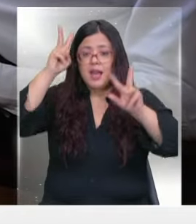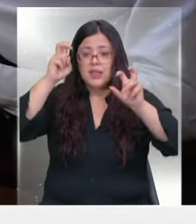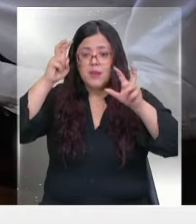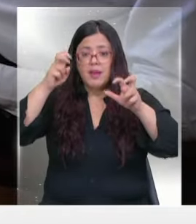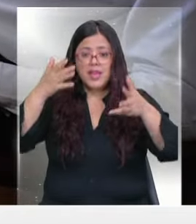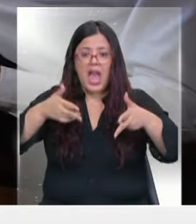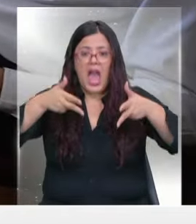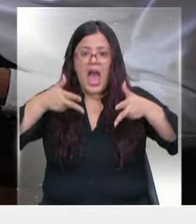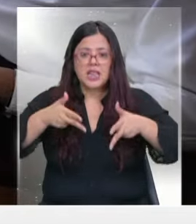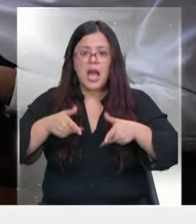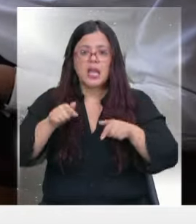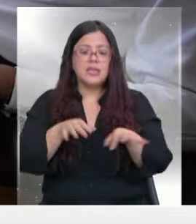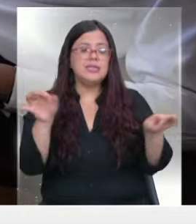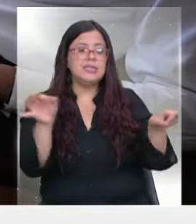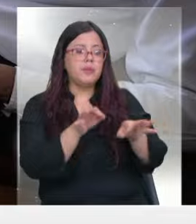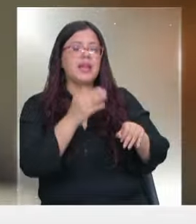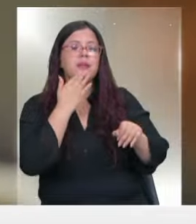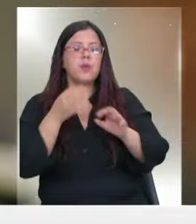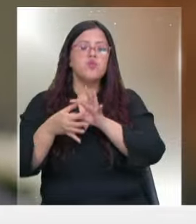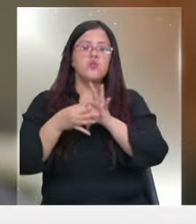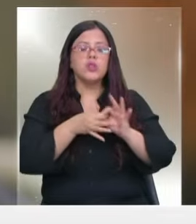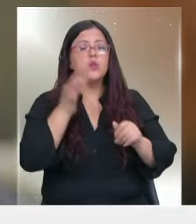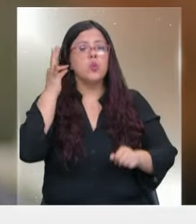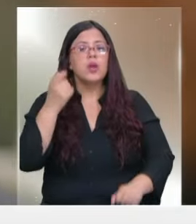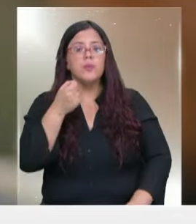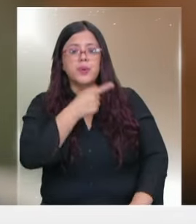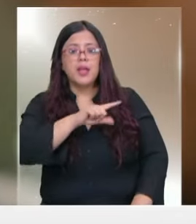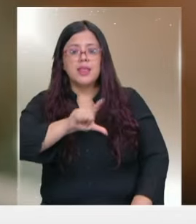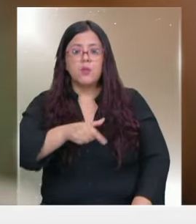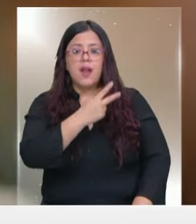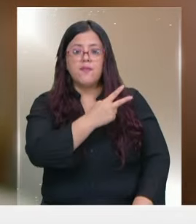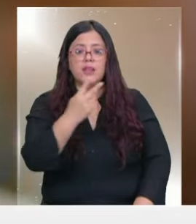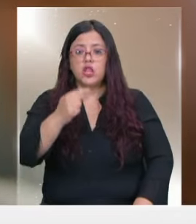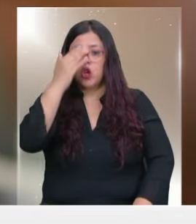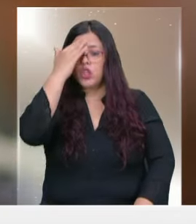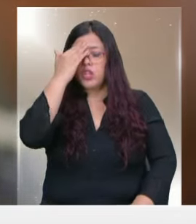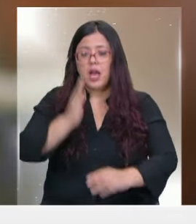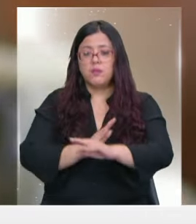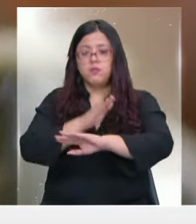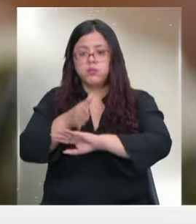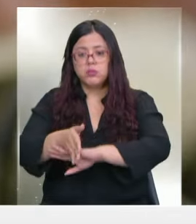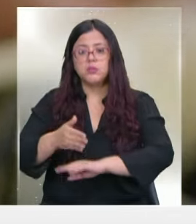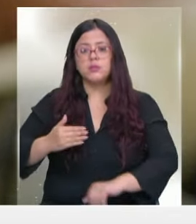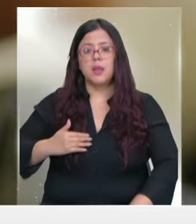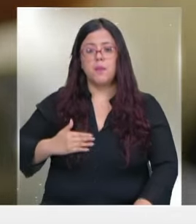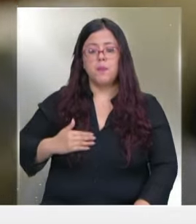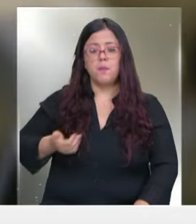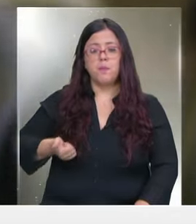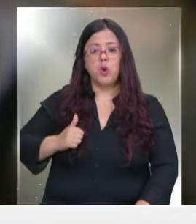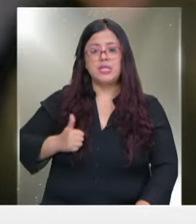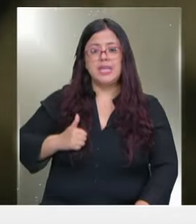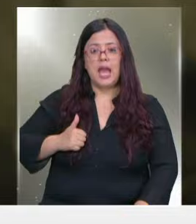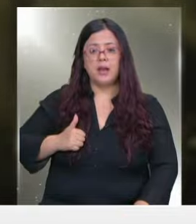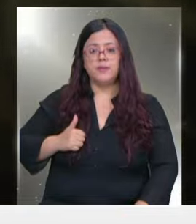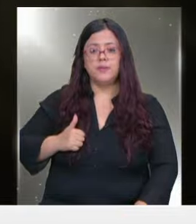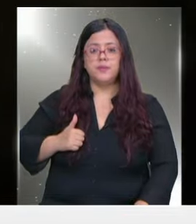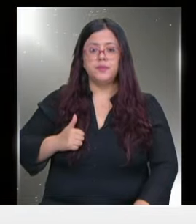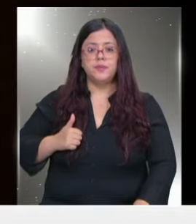ataque. Explica también por qué la denunciante demoró 22 días en ir a la policía.